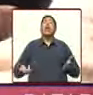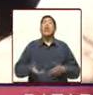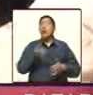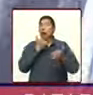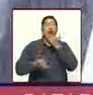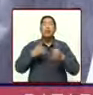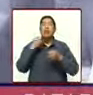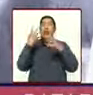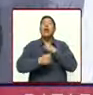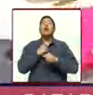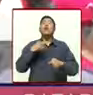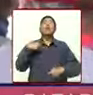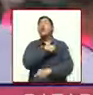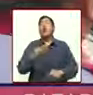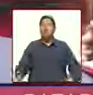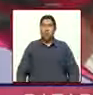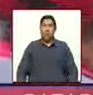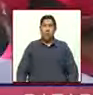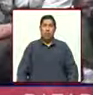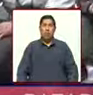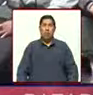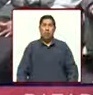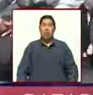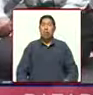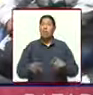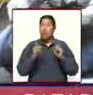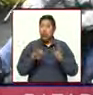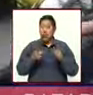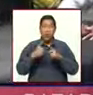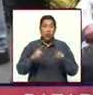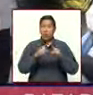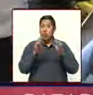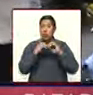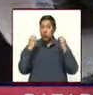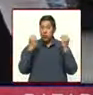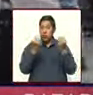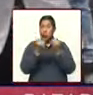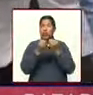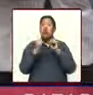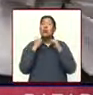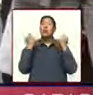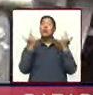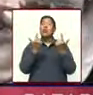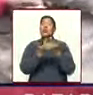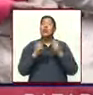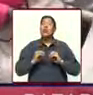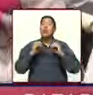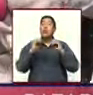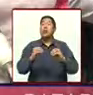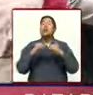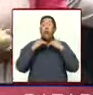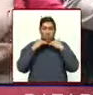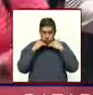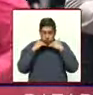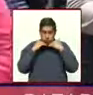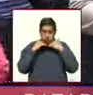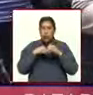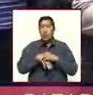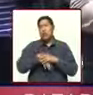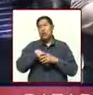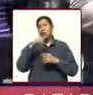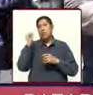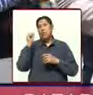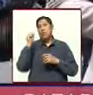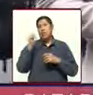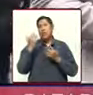desde 10 años? Así de esta manera, diferentes organizaciones sociales instalaron una vigilia en las afueras de la Asamblea